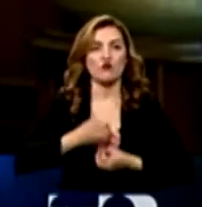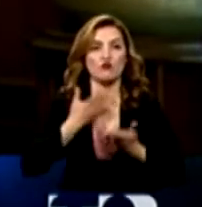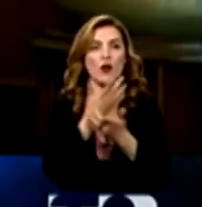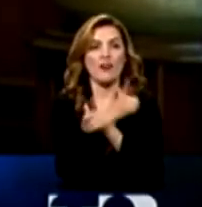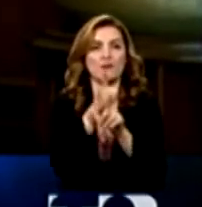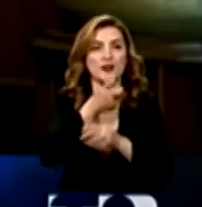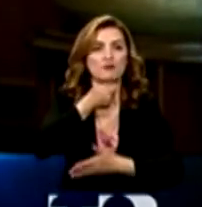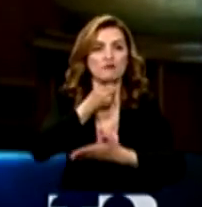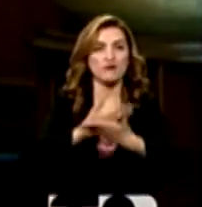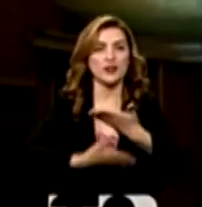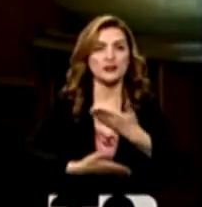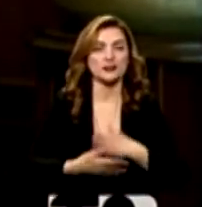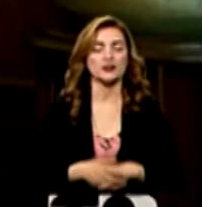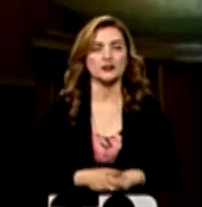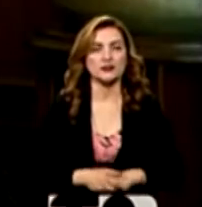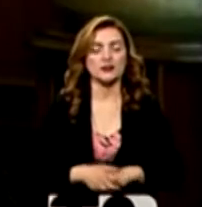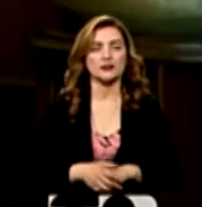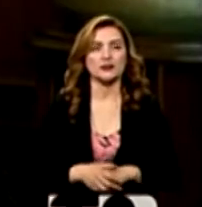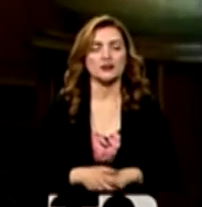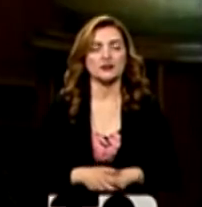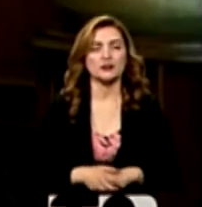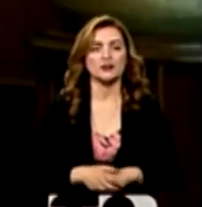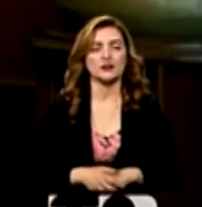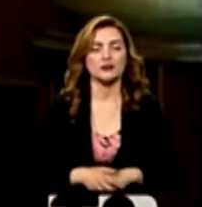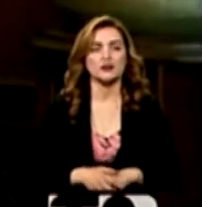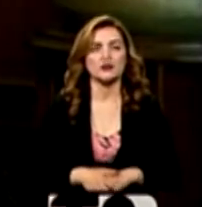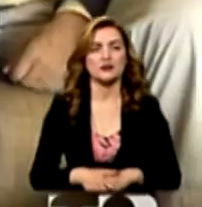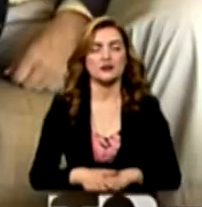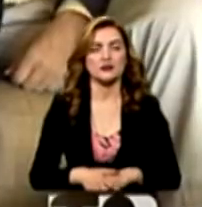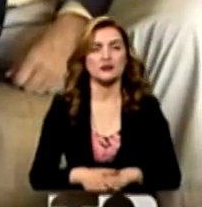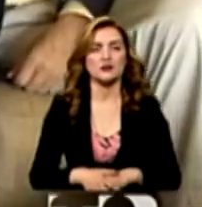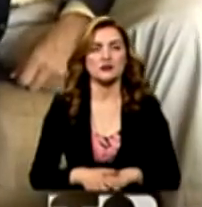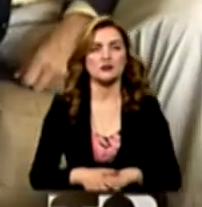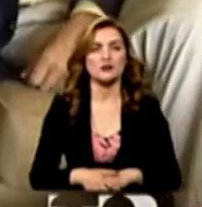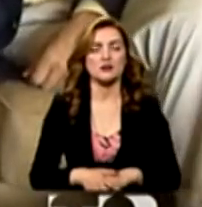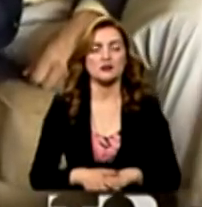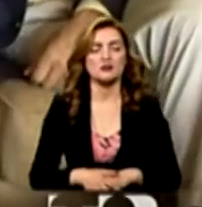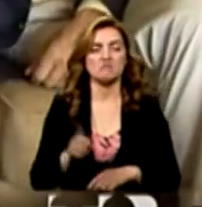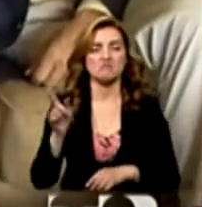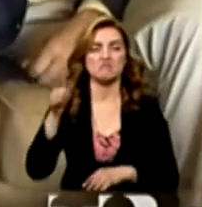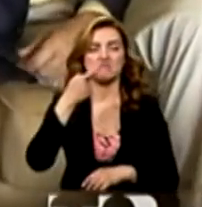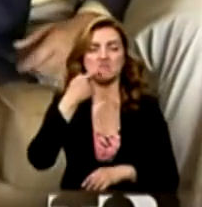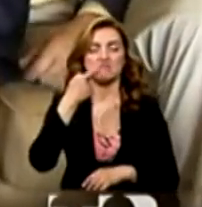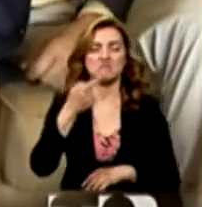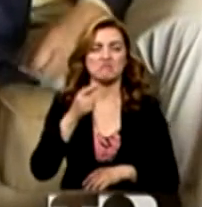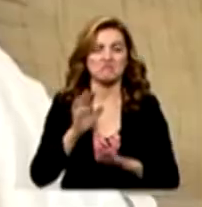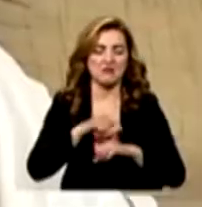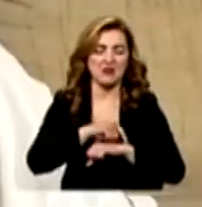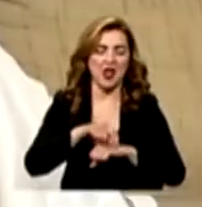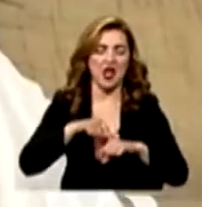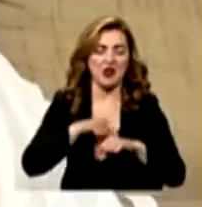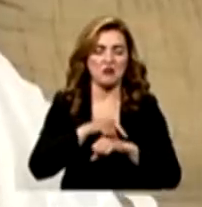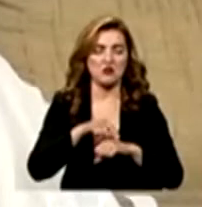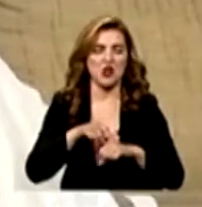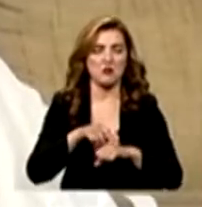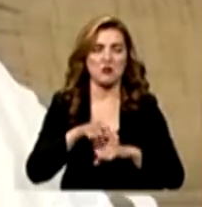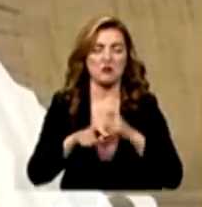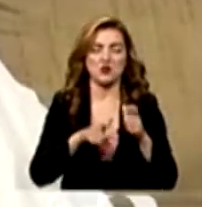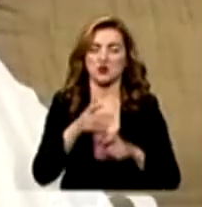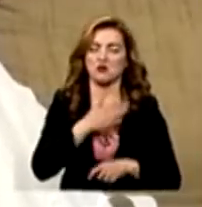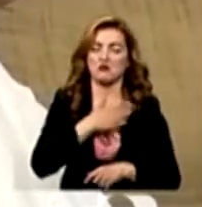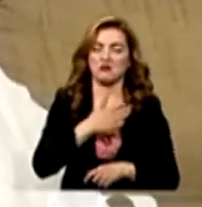prensa. Sin embargo, y a pesar de sus declaraciones, los comunicadores señalan que tomará algún tiempo devolver la